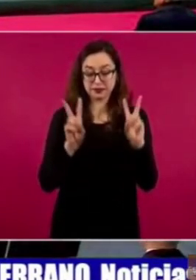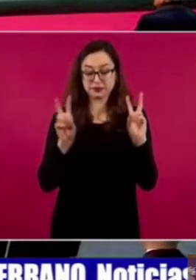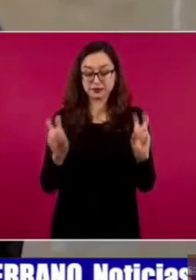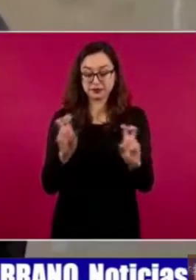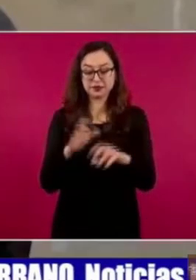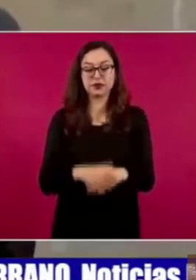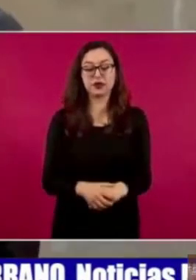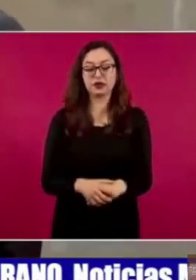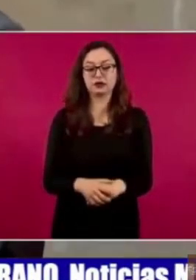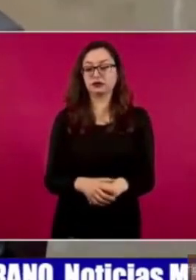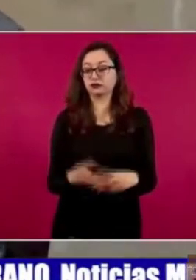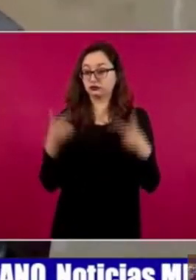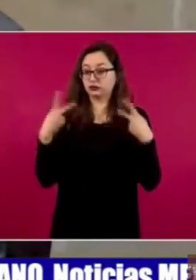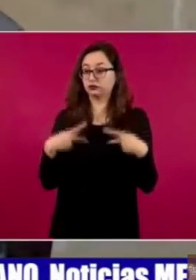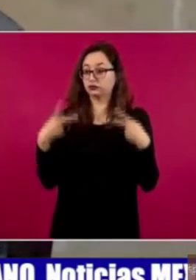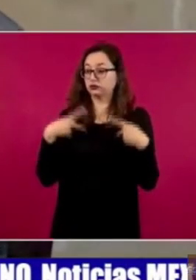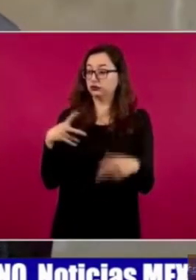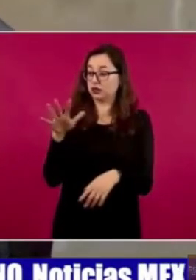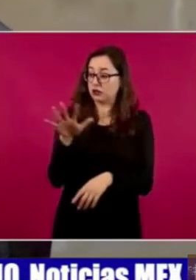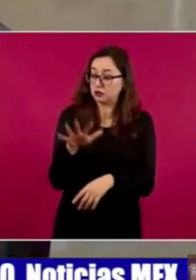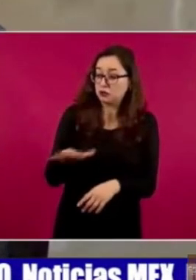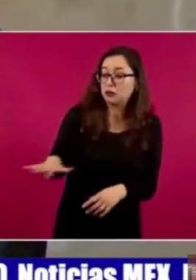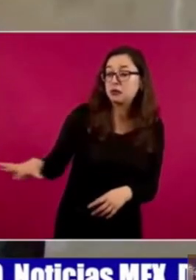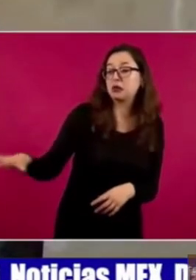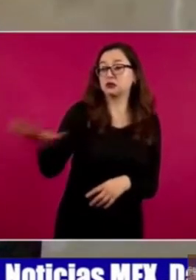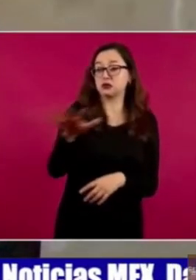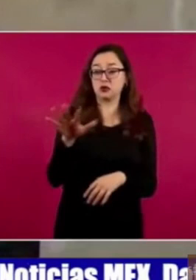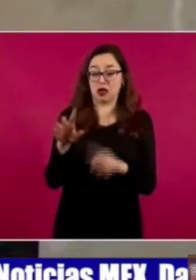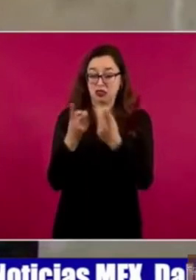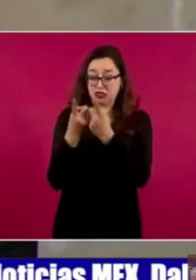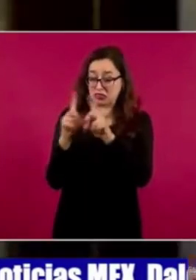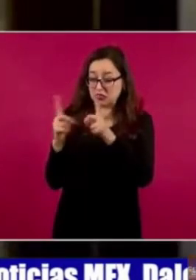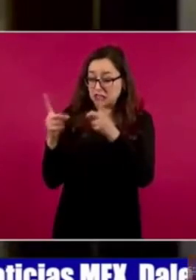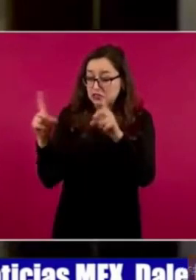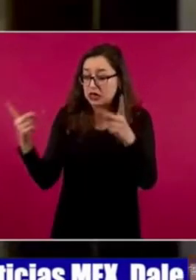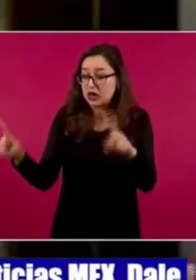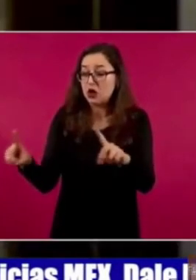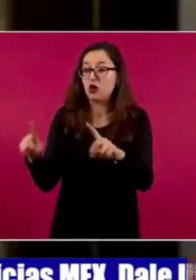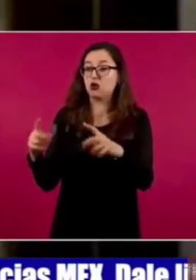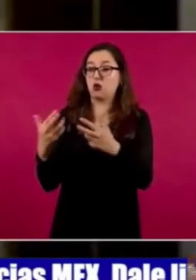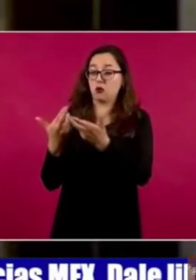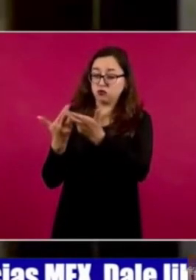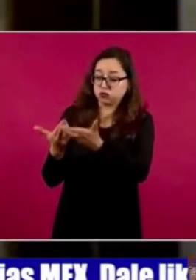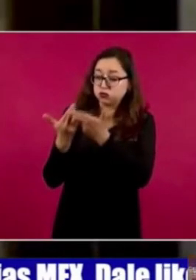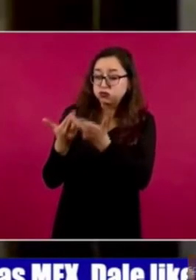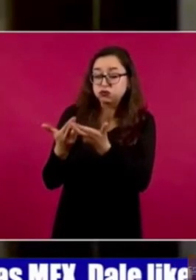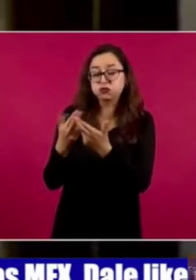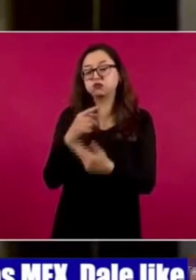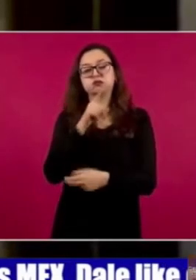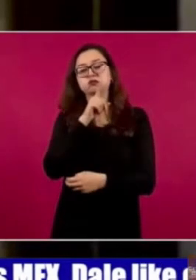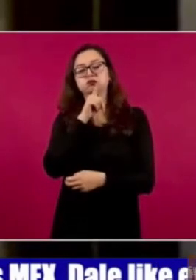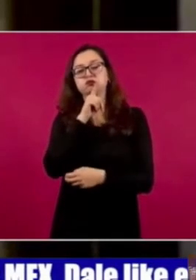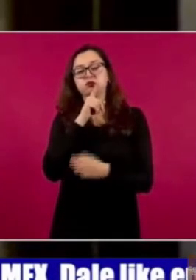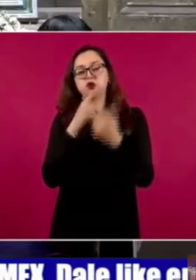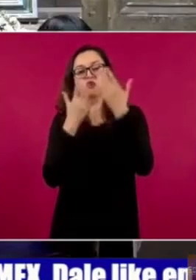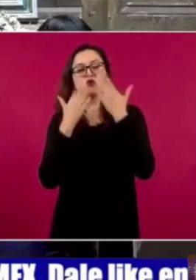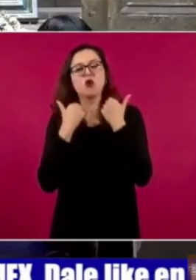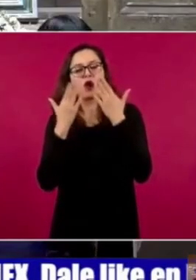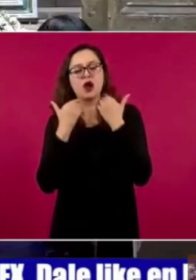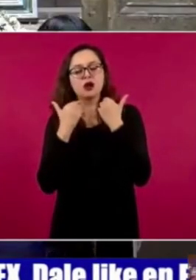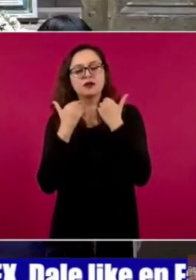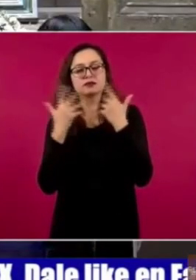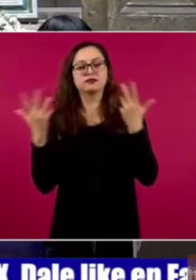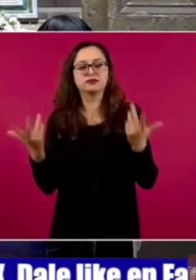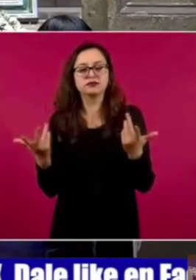son prósperos sino cuando la generalidad de los ciudadanos disfrutan siquiera